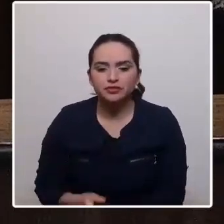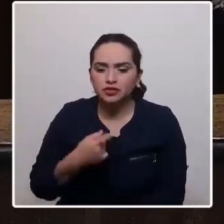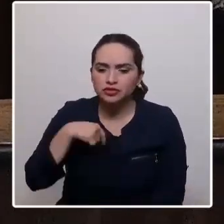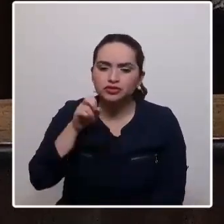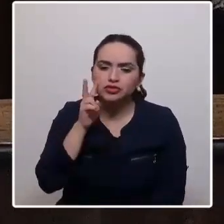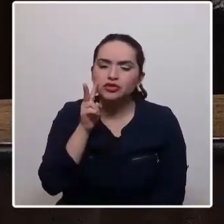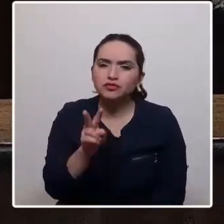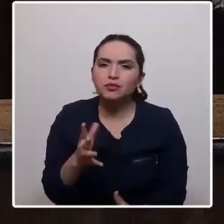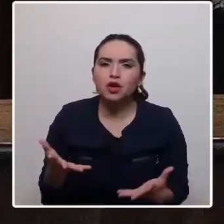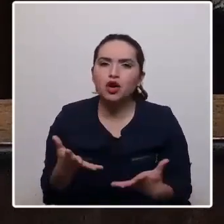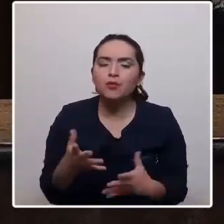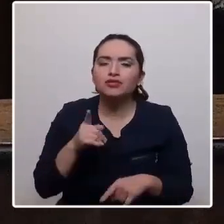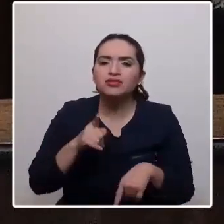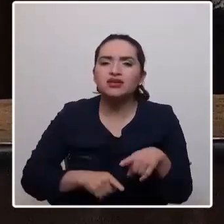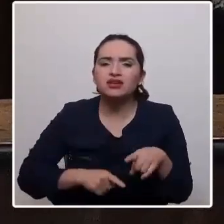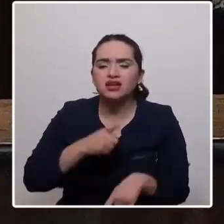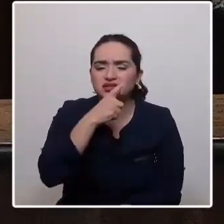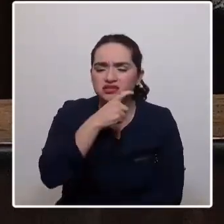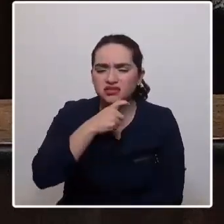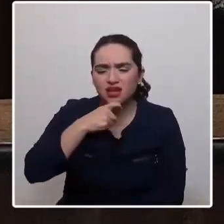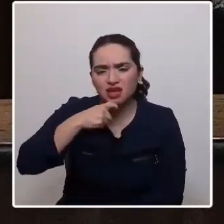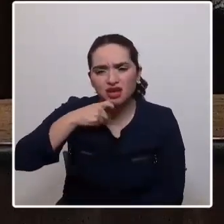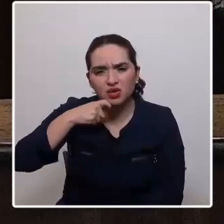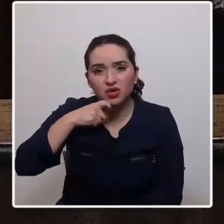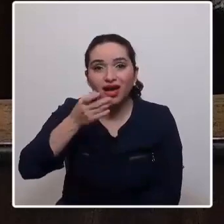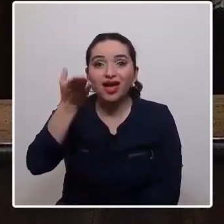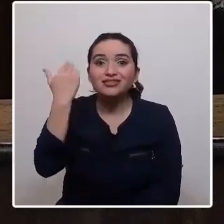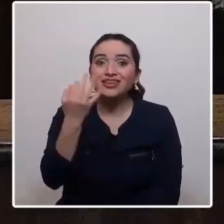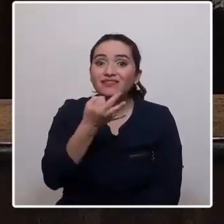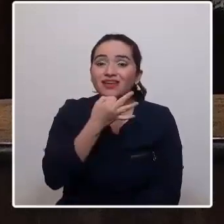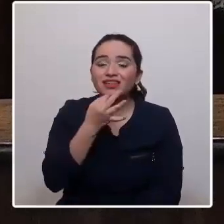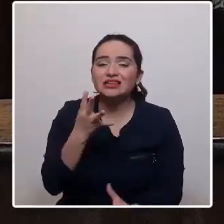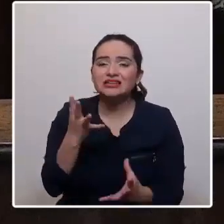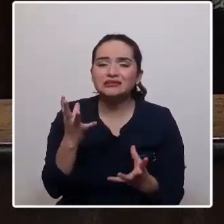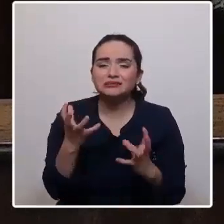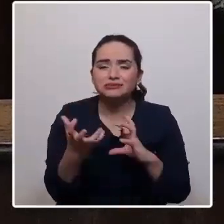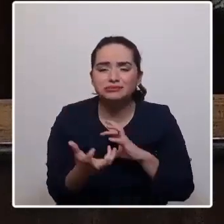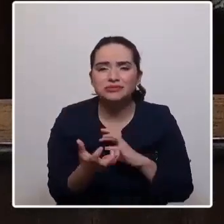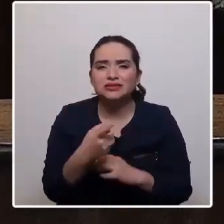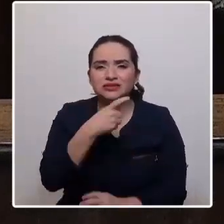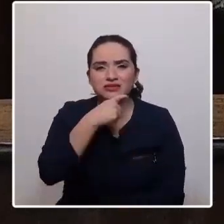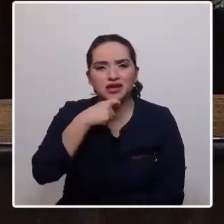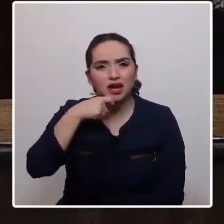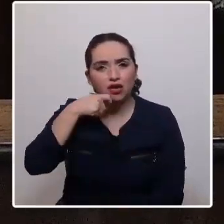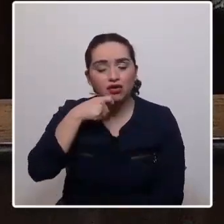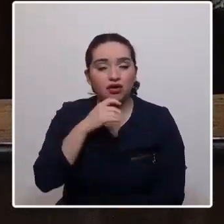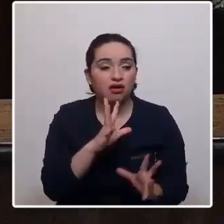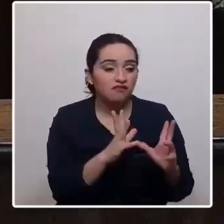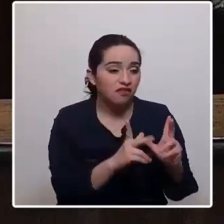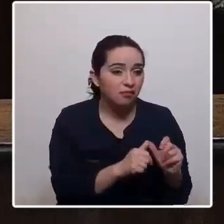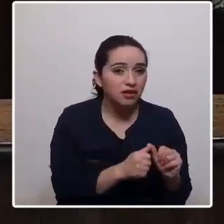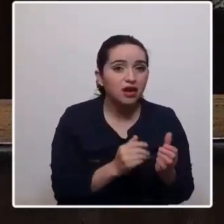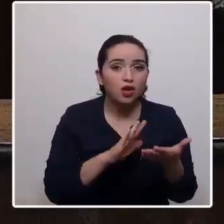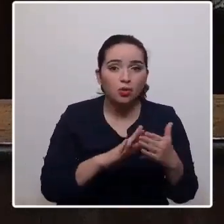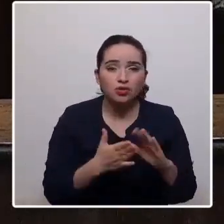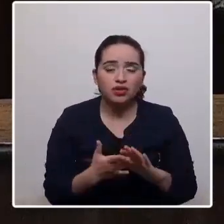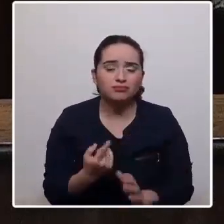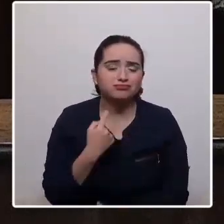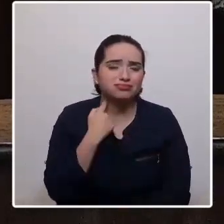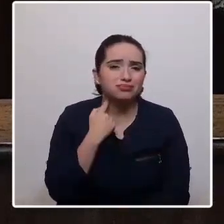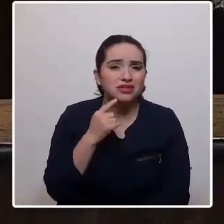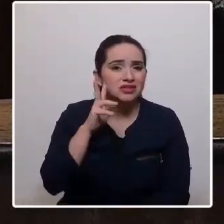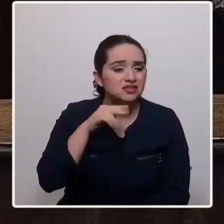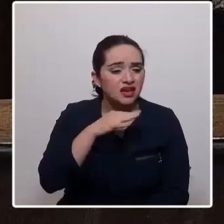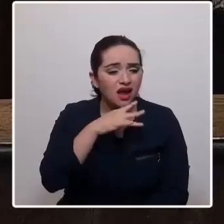secando la tierra, cómo lo que era verde ha quedado árido y cómo se han visto afectadas las familias de cada comunidad que se queda sin agua